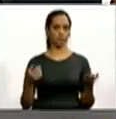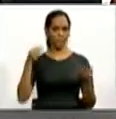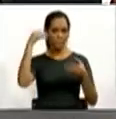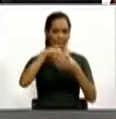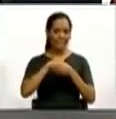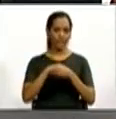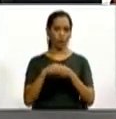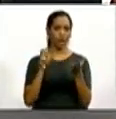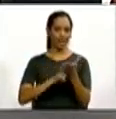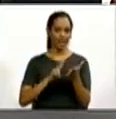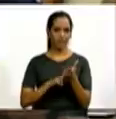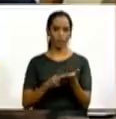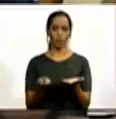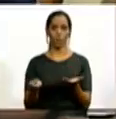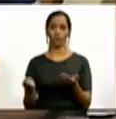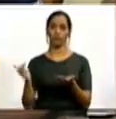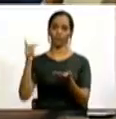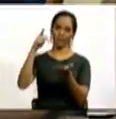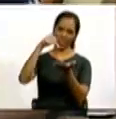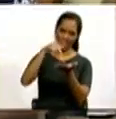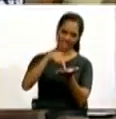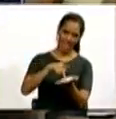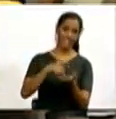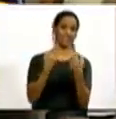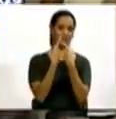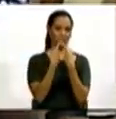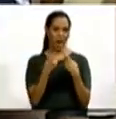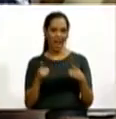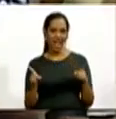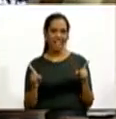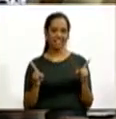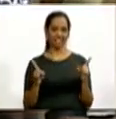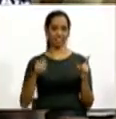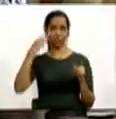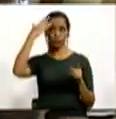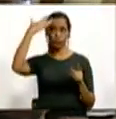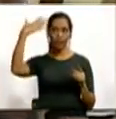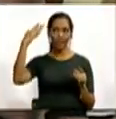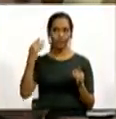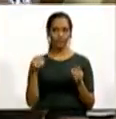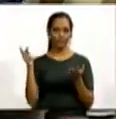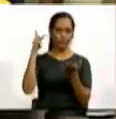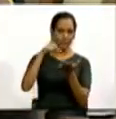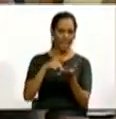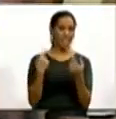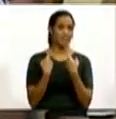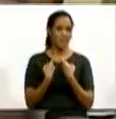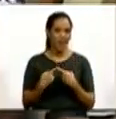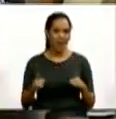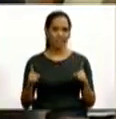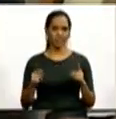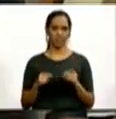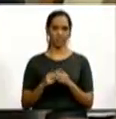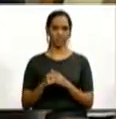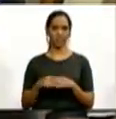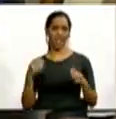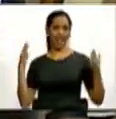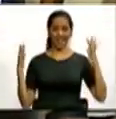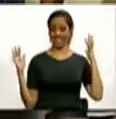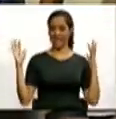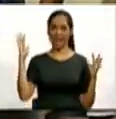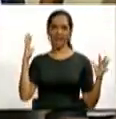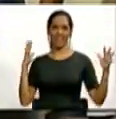y cuando va a la realidad real es otra cosa. ¿Me entiendes? O sea, el producto, es como que tú estás, no sé, por ejemplo, va a que la policía una zamba y te